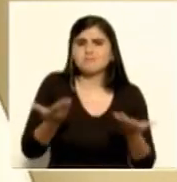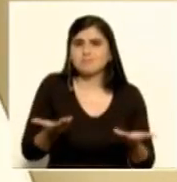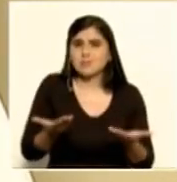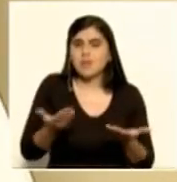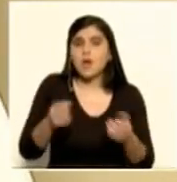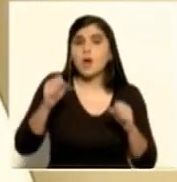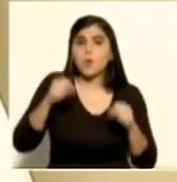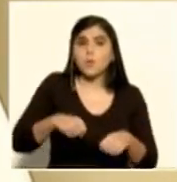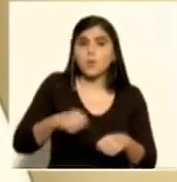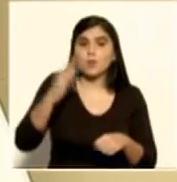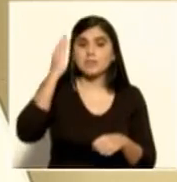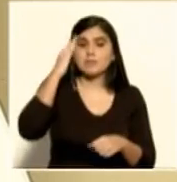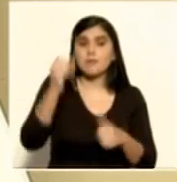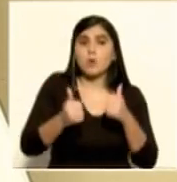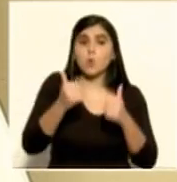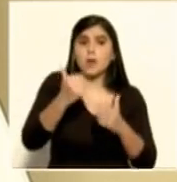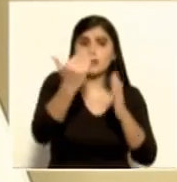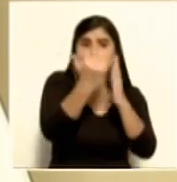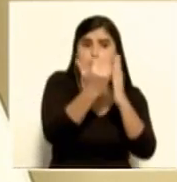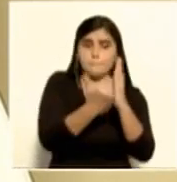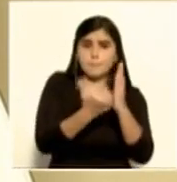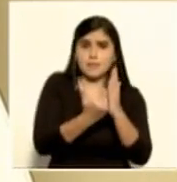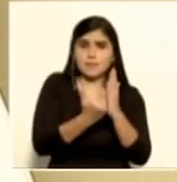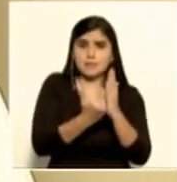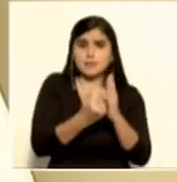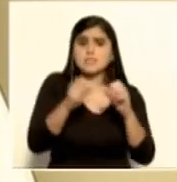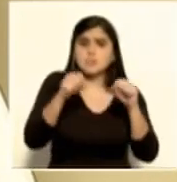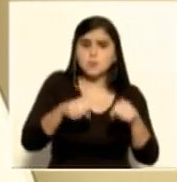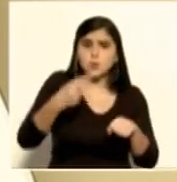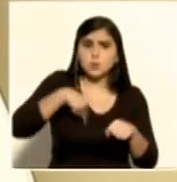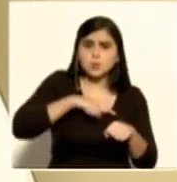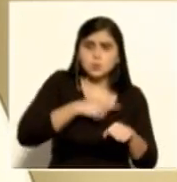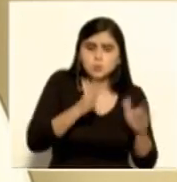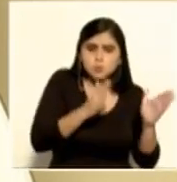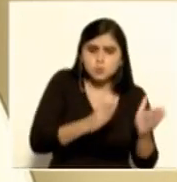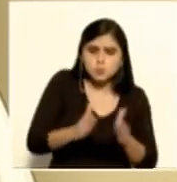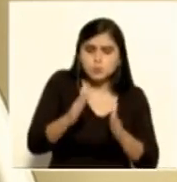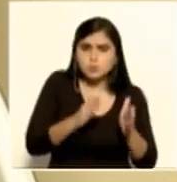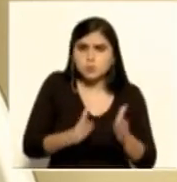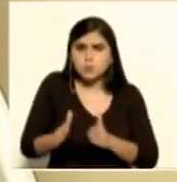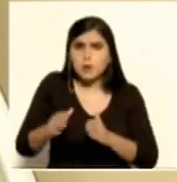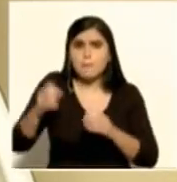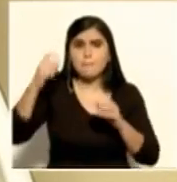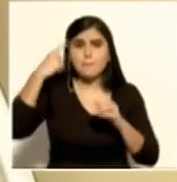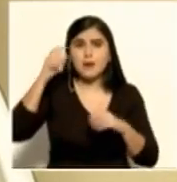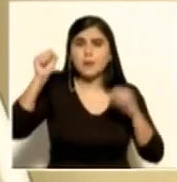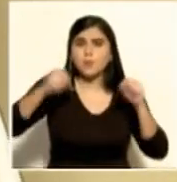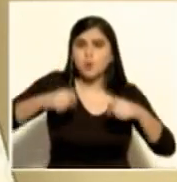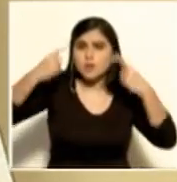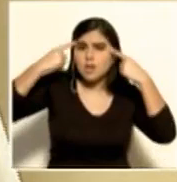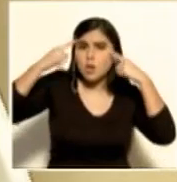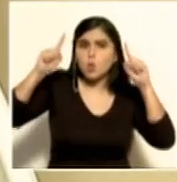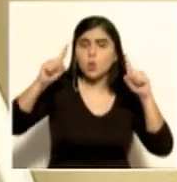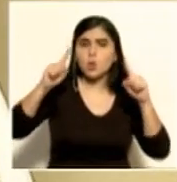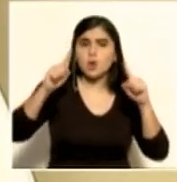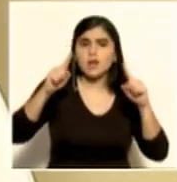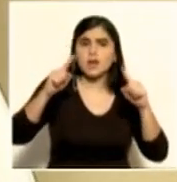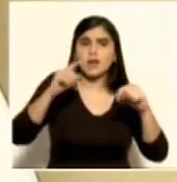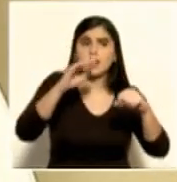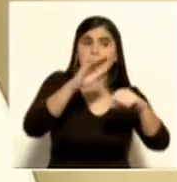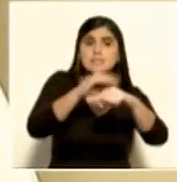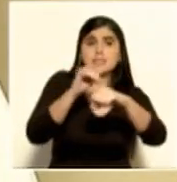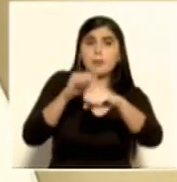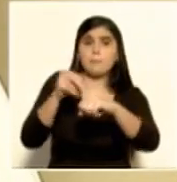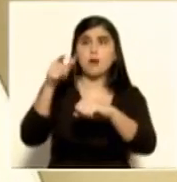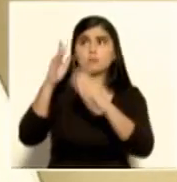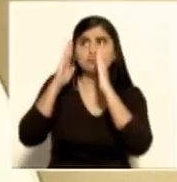medidas correspondientes y que pudieran hacer los preparativos que se requiere para poder atender el llamado que hacen las